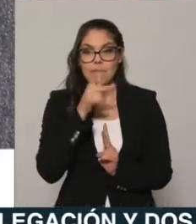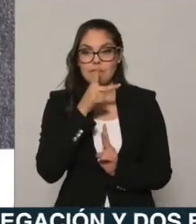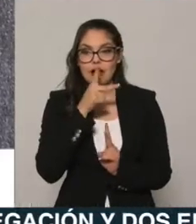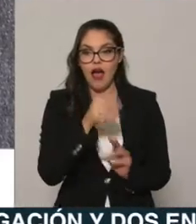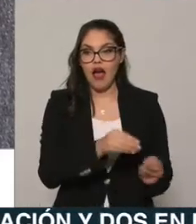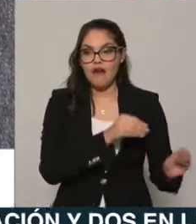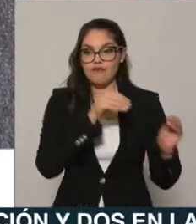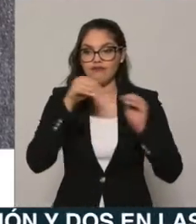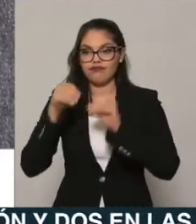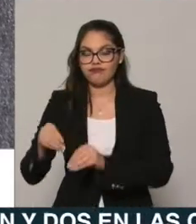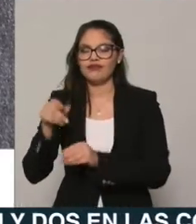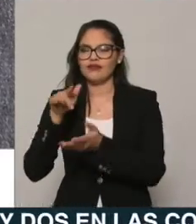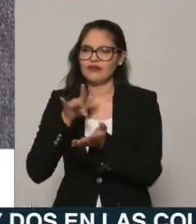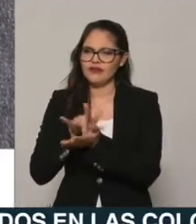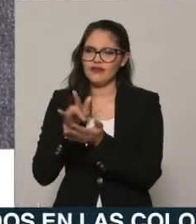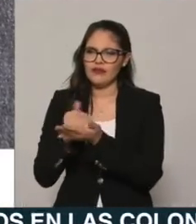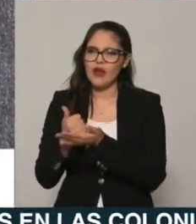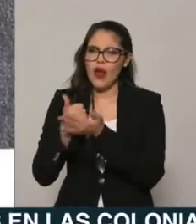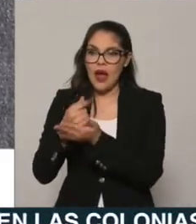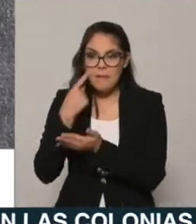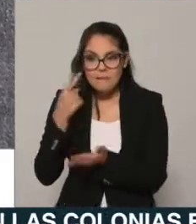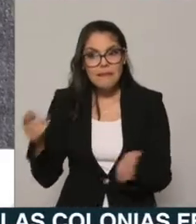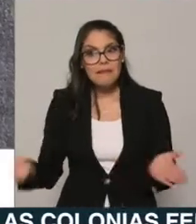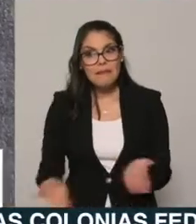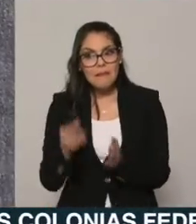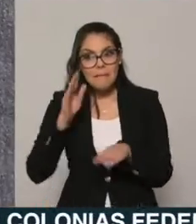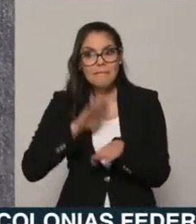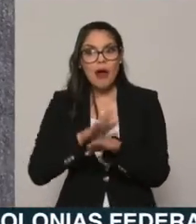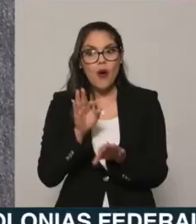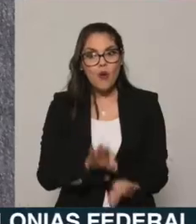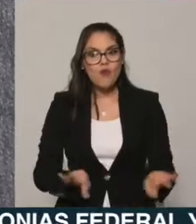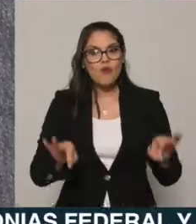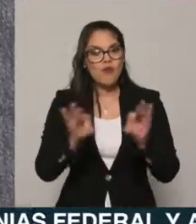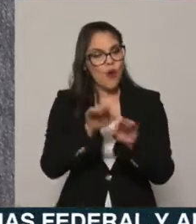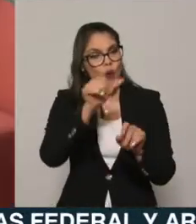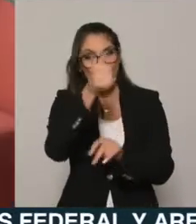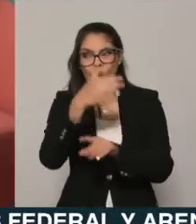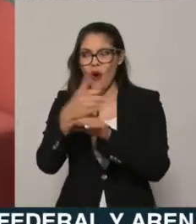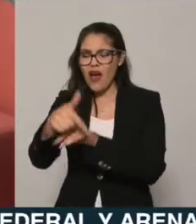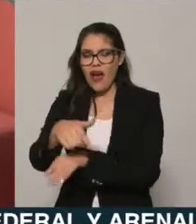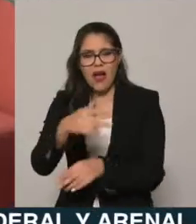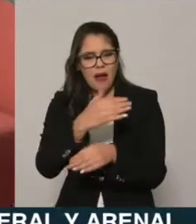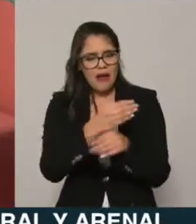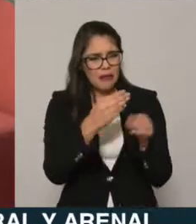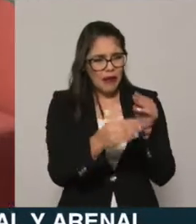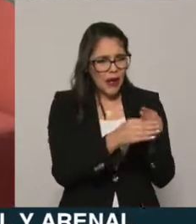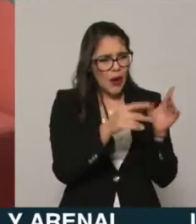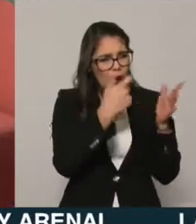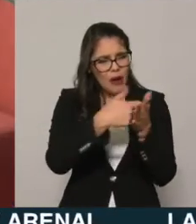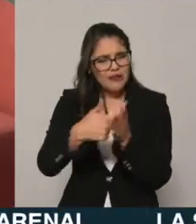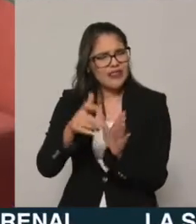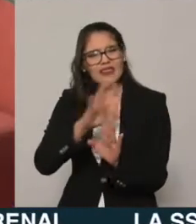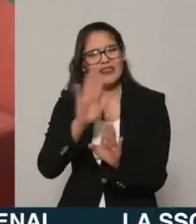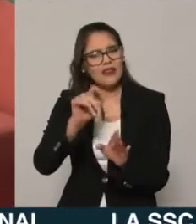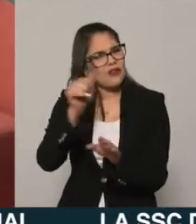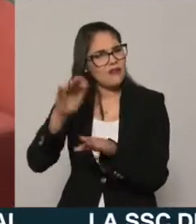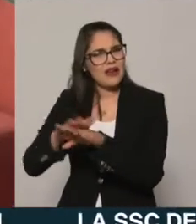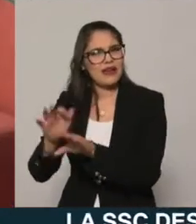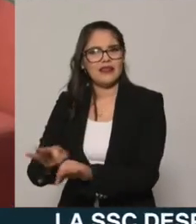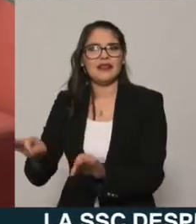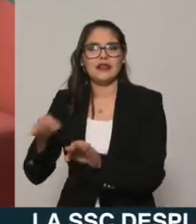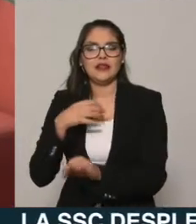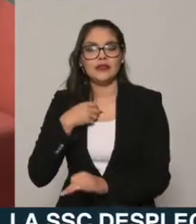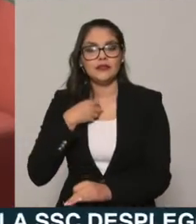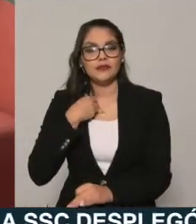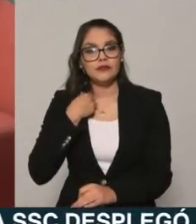para que ayuden a los pastores a darse cuenta que hay cosas más importantes que lo material. Pues qué buena e interesante reflexión, es un tema sin duda alguna de